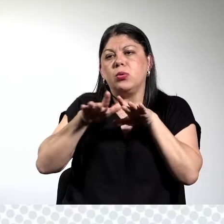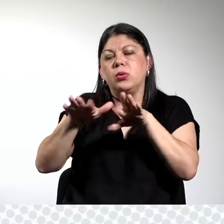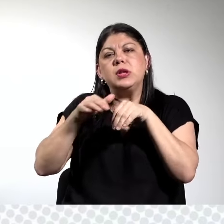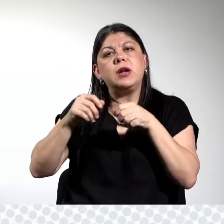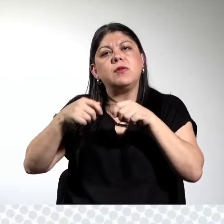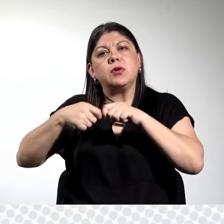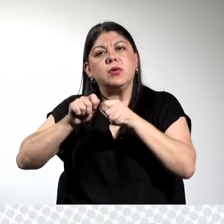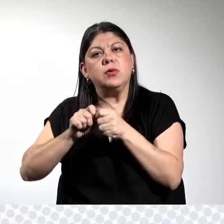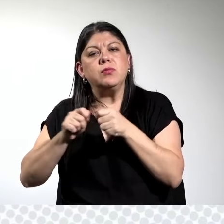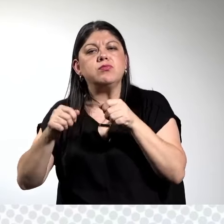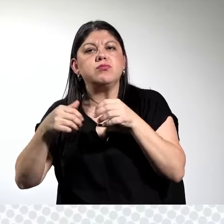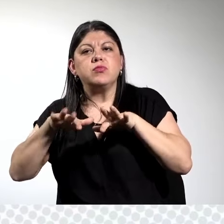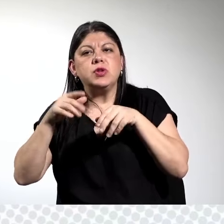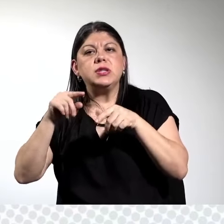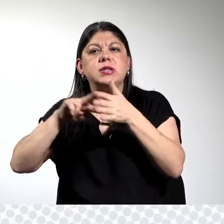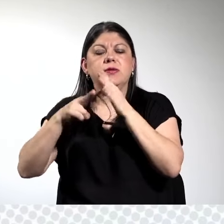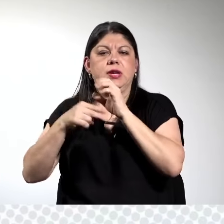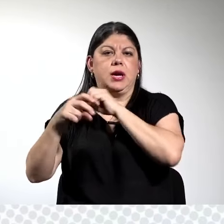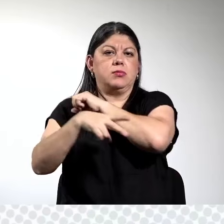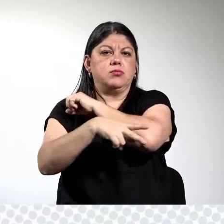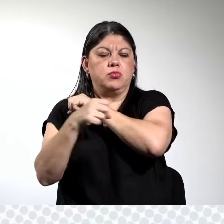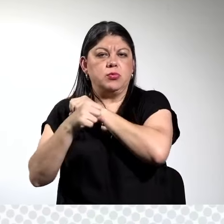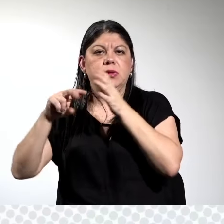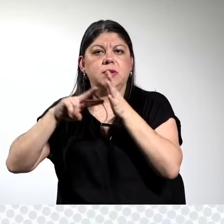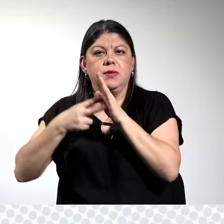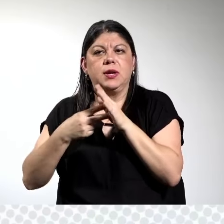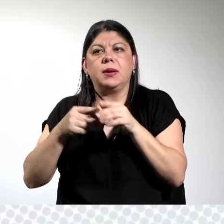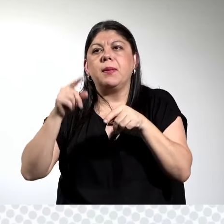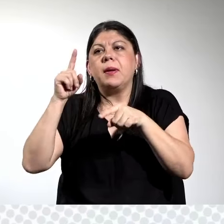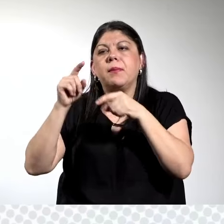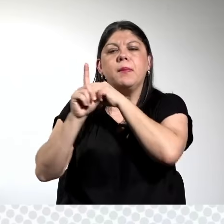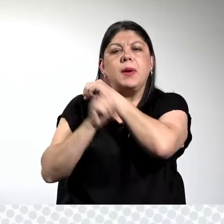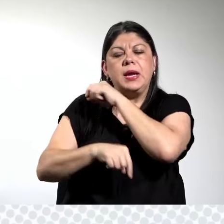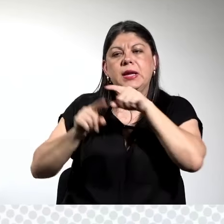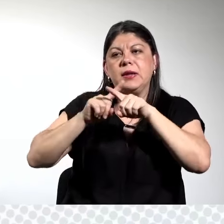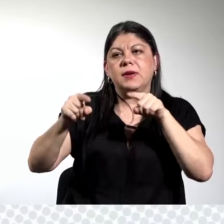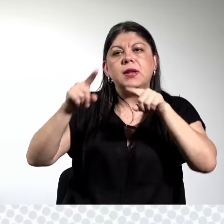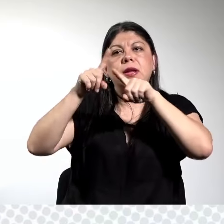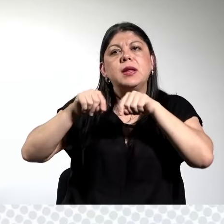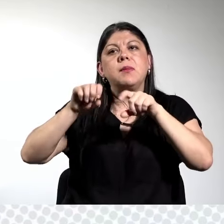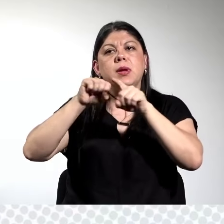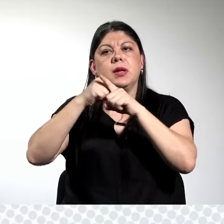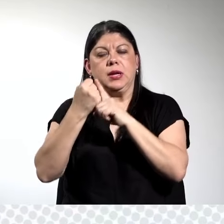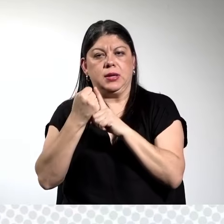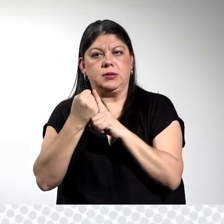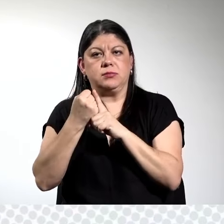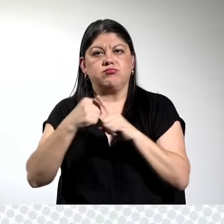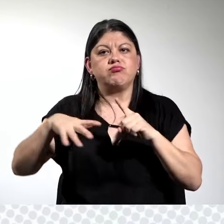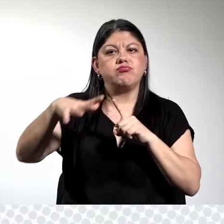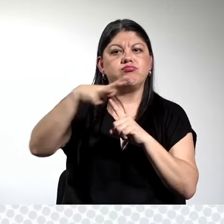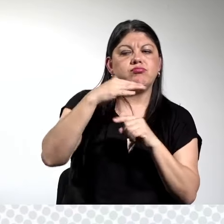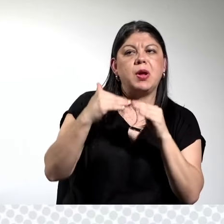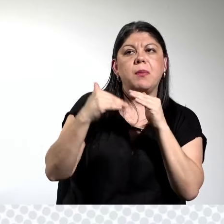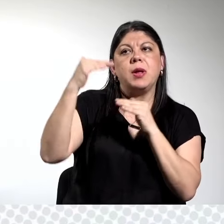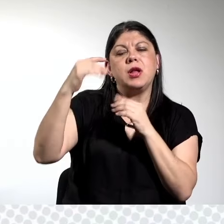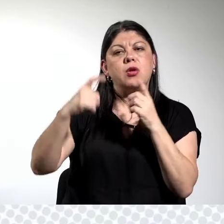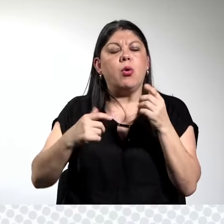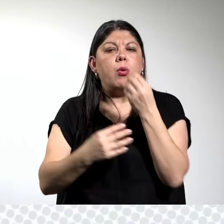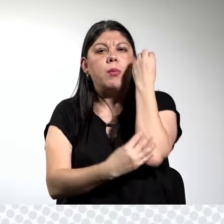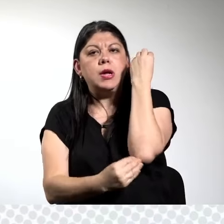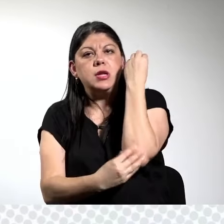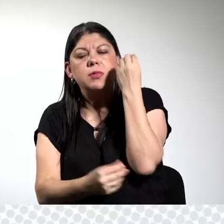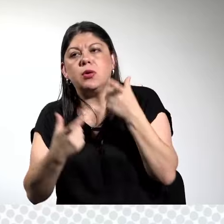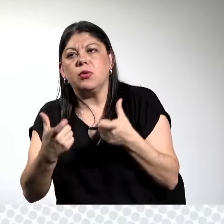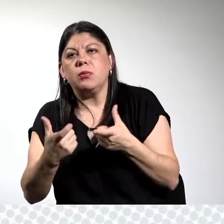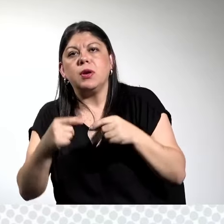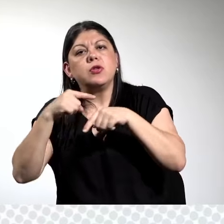son robar, pero tienen penas diferentes, y tienen penas diferentes según su clase social. Eso se tiene que acabar. Nosotros creemos que la población privada